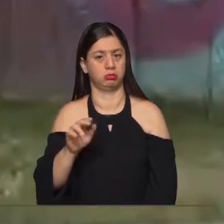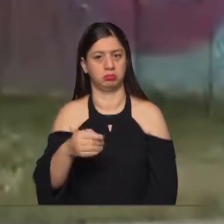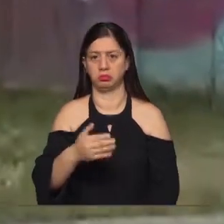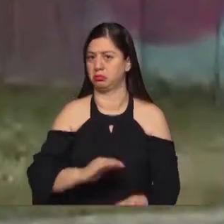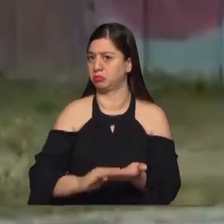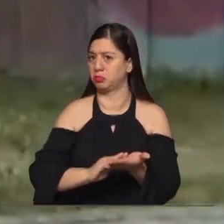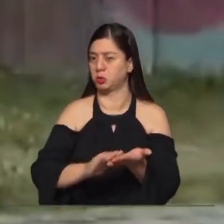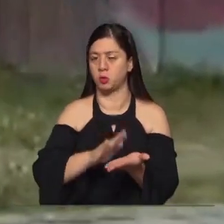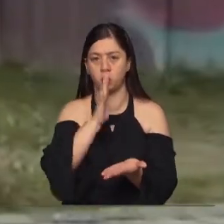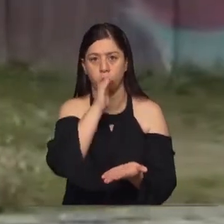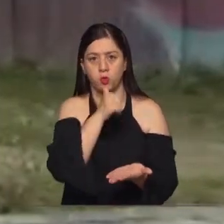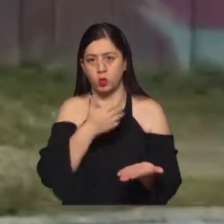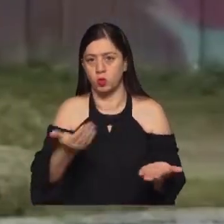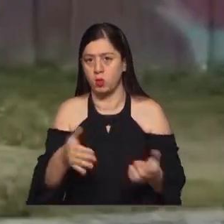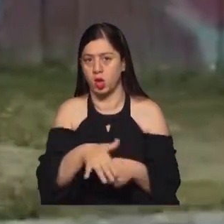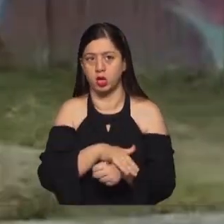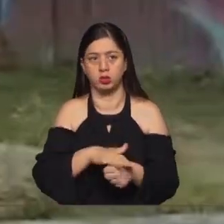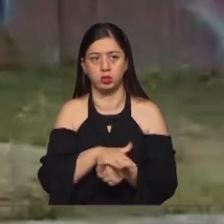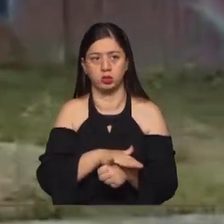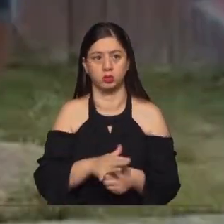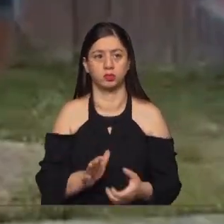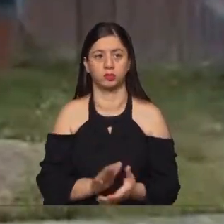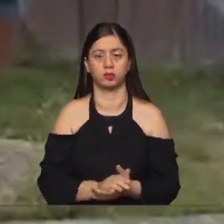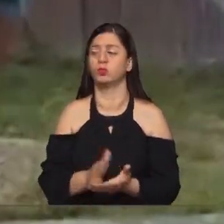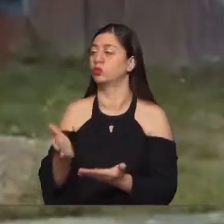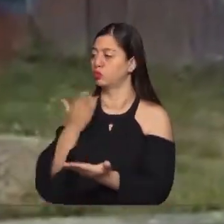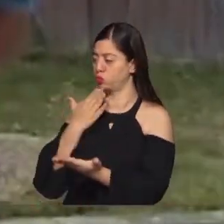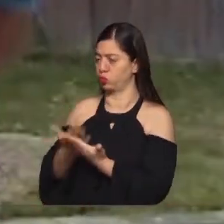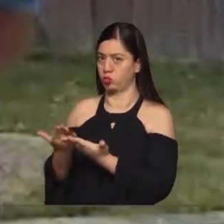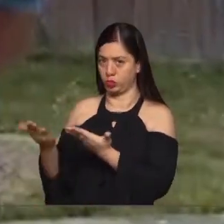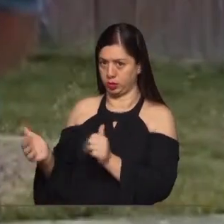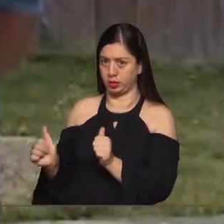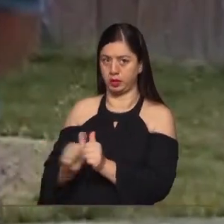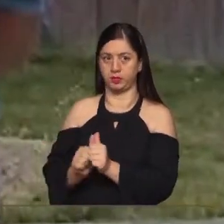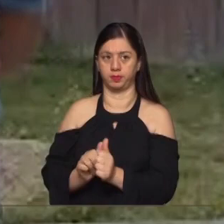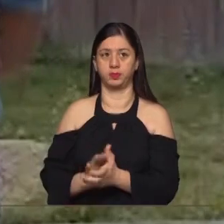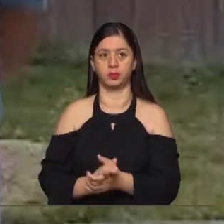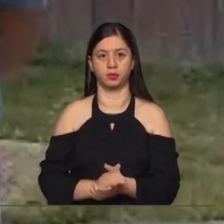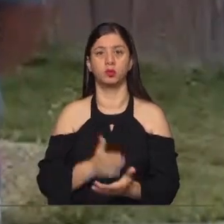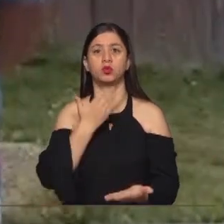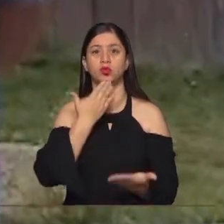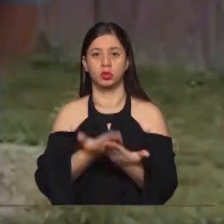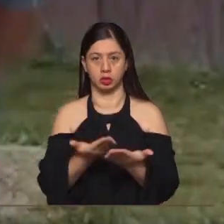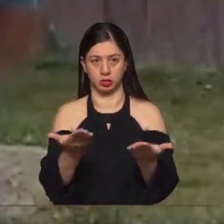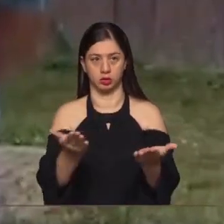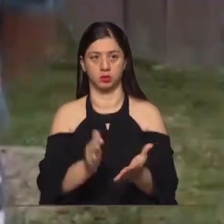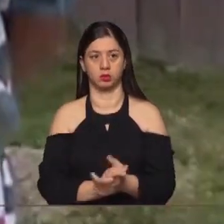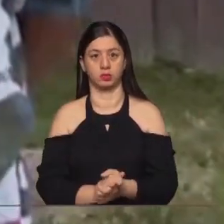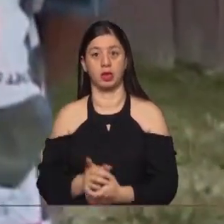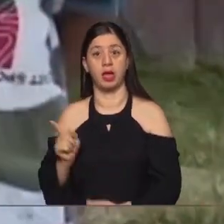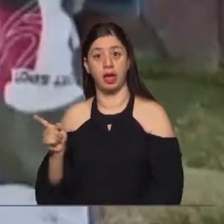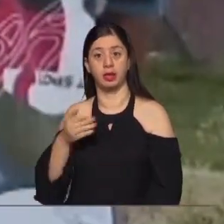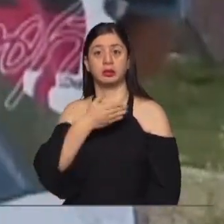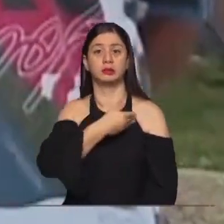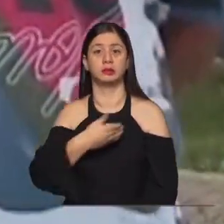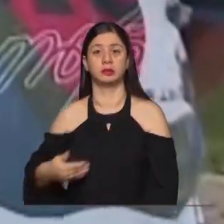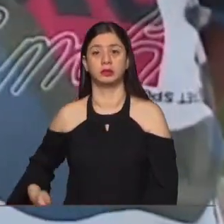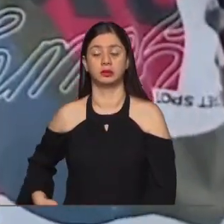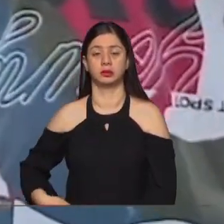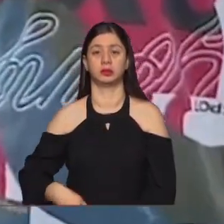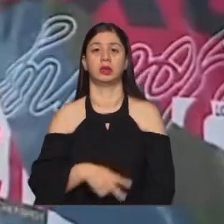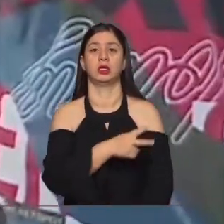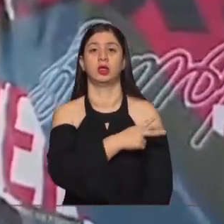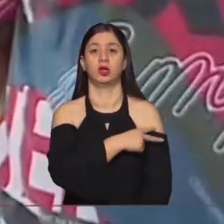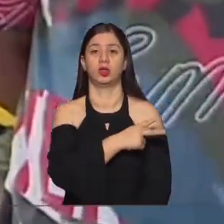a esta situación. Por lo pronto, muchísimas gracias por habernos acompañado. Bueno, muchas gracias a ustedes. Él es el presidente de la Junta de